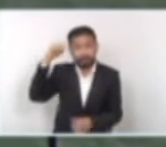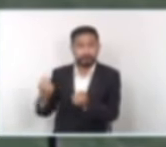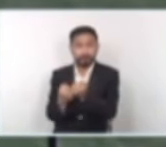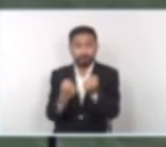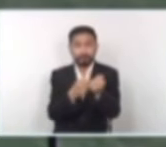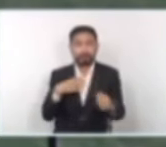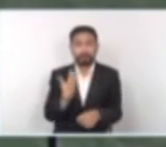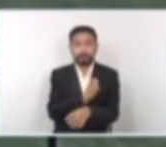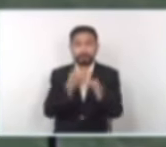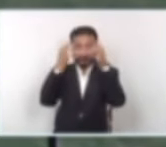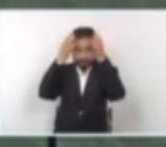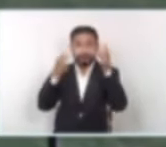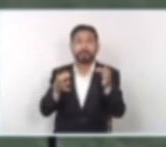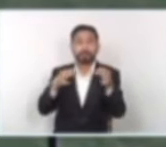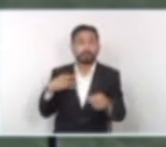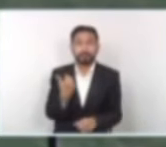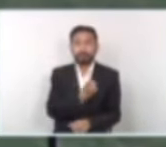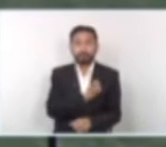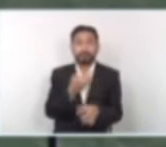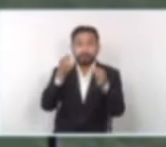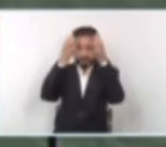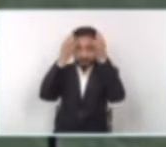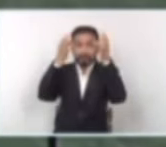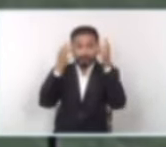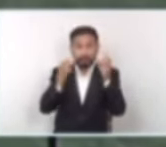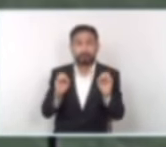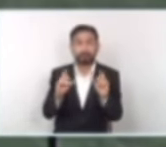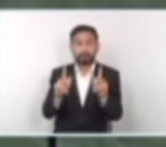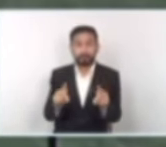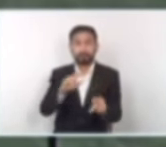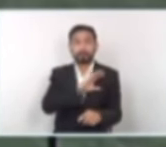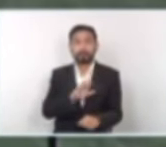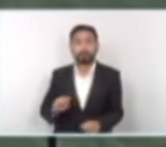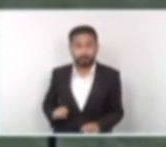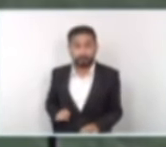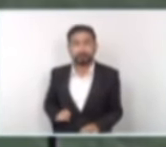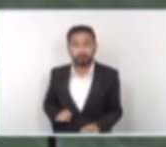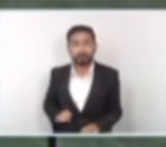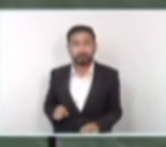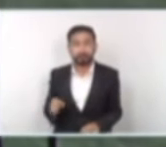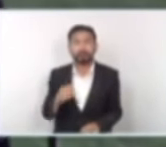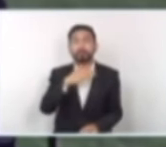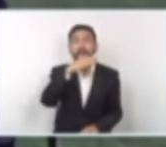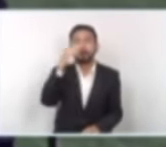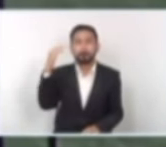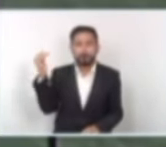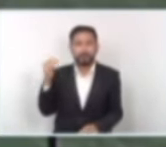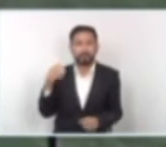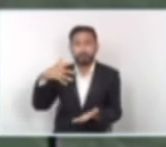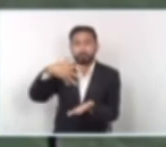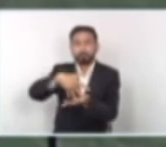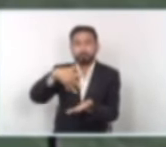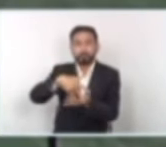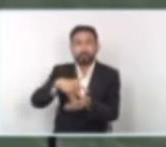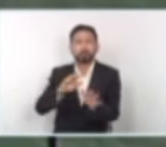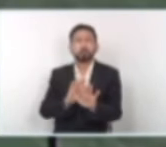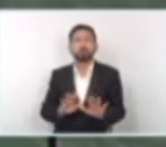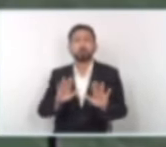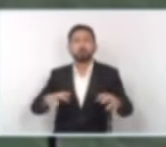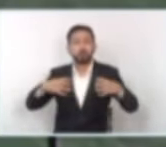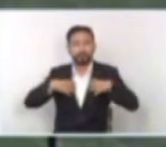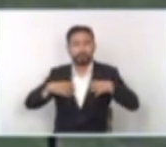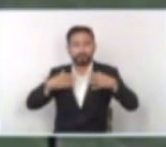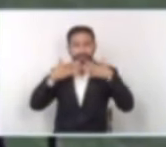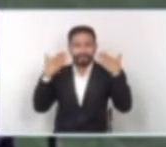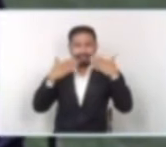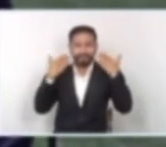nuestras decisiones, cada una de las decisiones que le permiten a El Salvador ser el país donde la gente puede vivir tranquila y feliz,